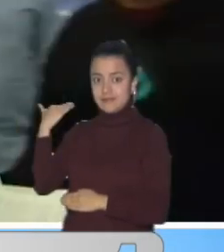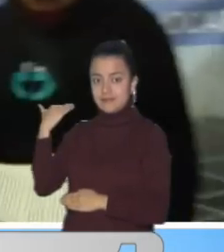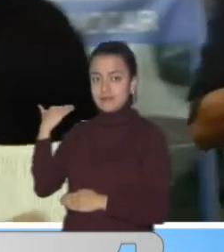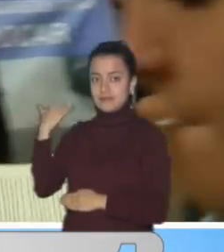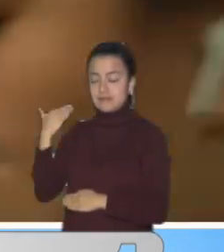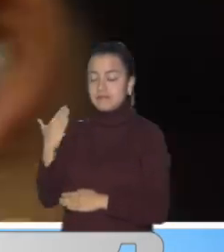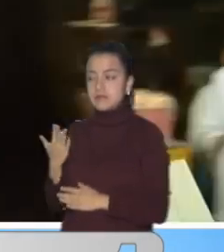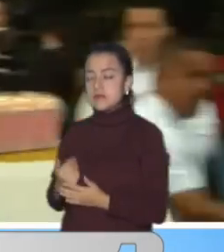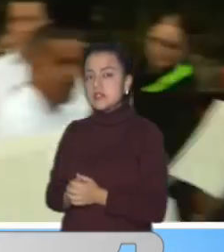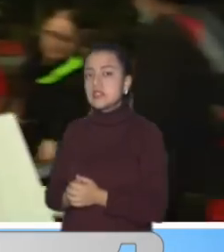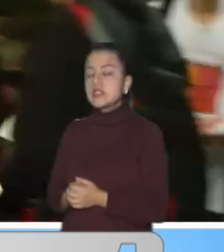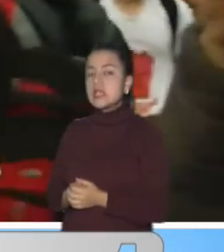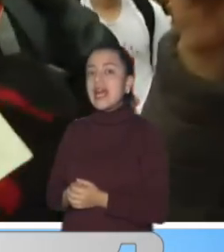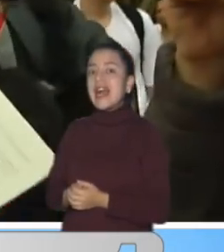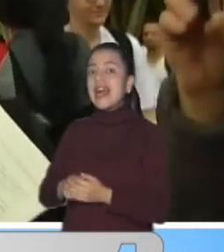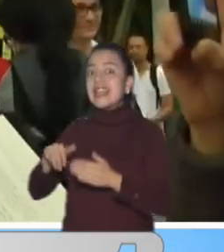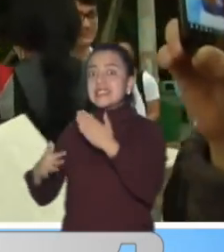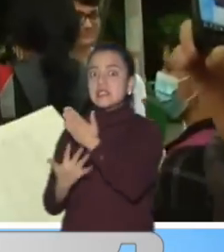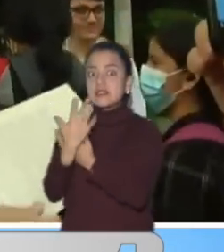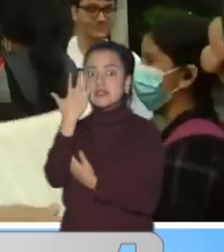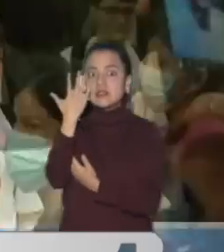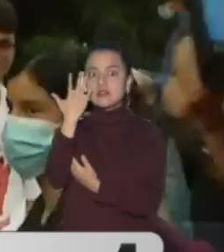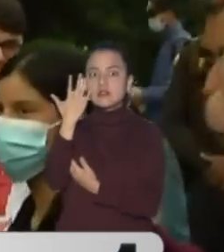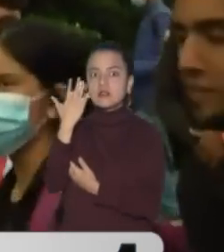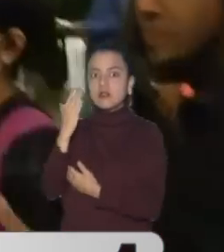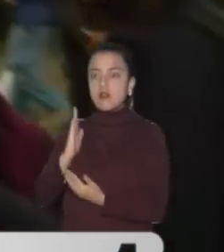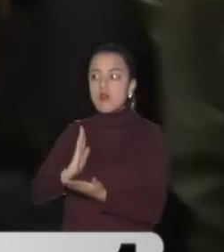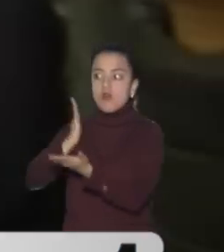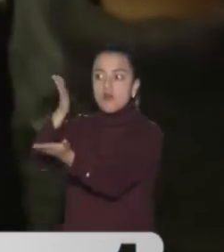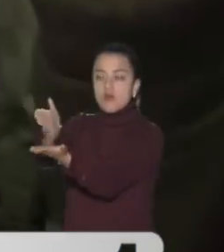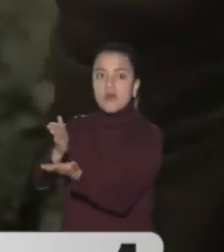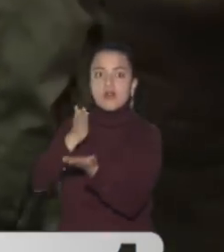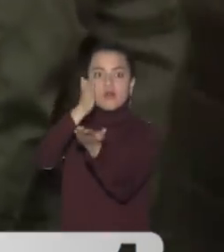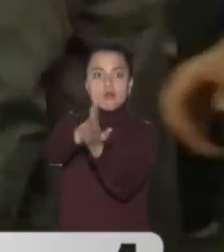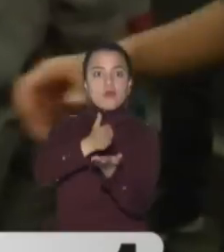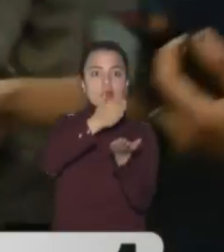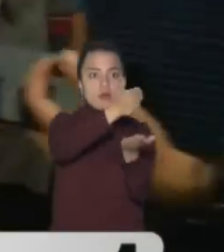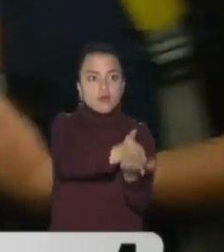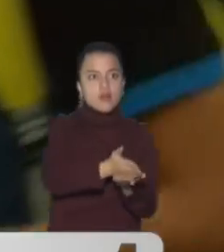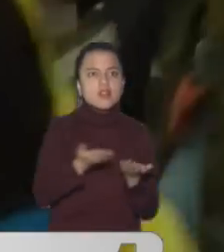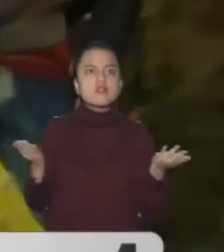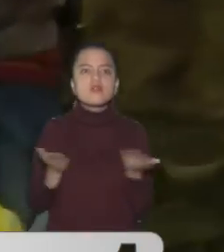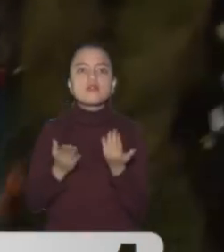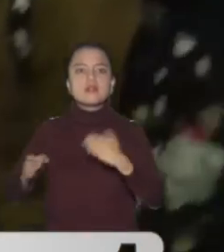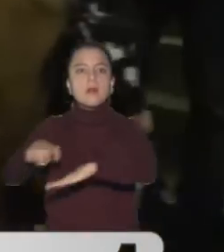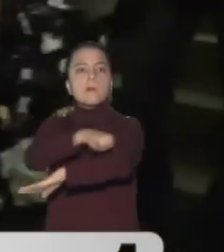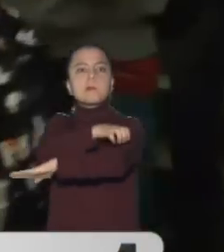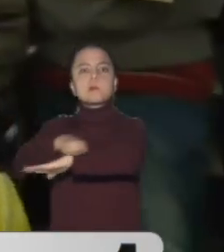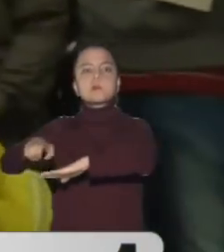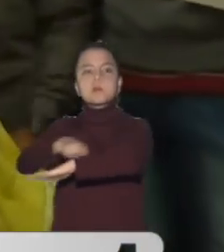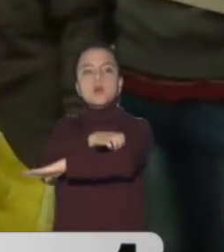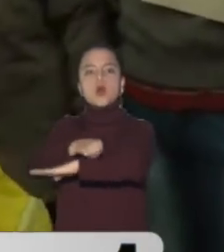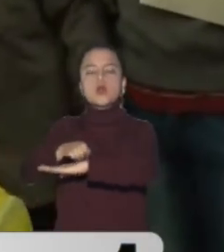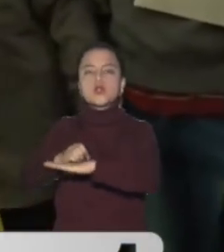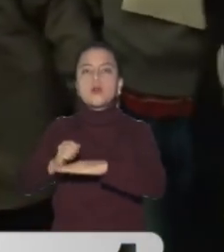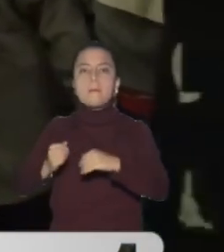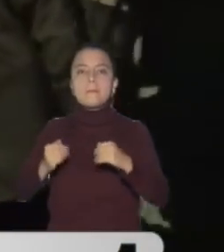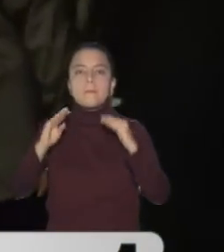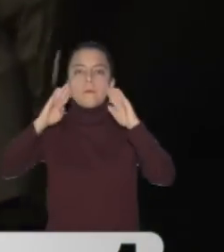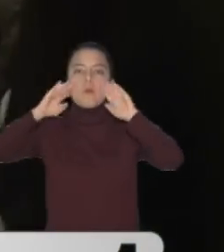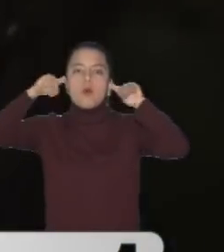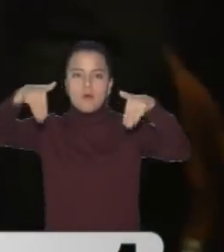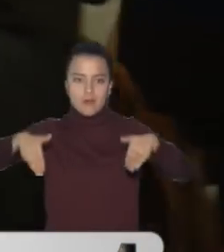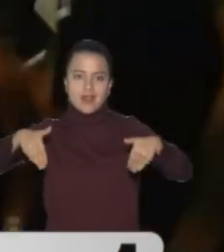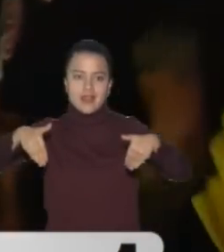estación Poblado del metro de la ciudad para entregarle a la ciudadanía una carta que él dice él mismo escribió a mano, en la que